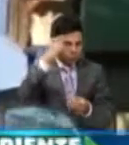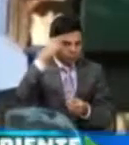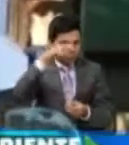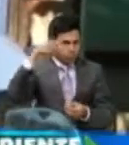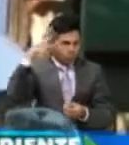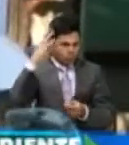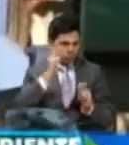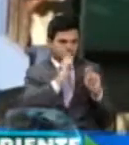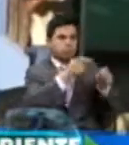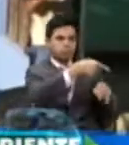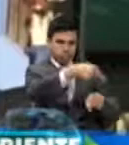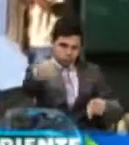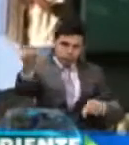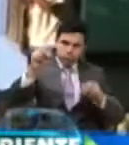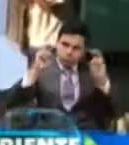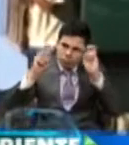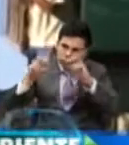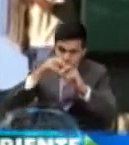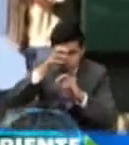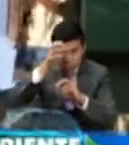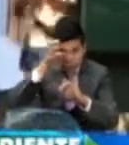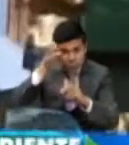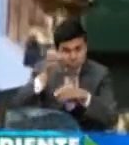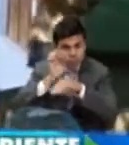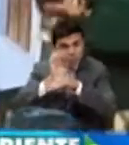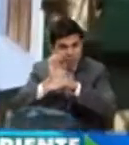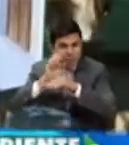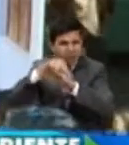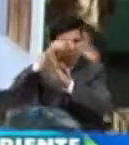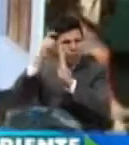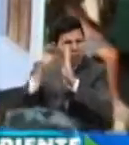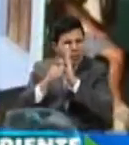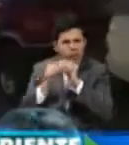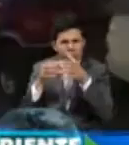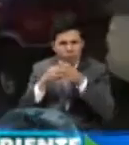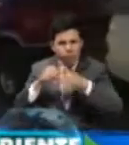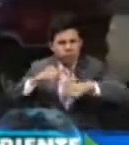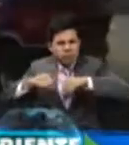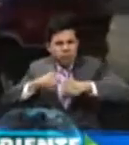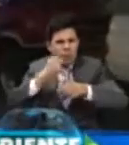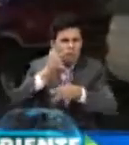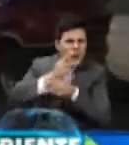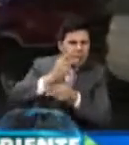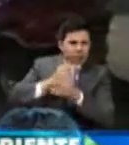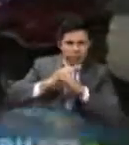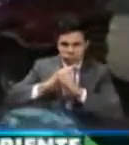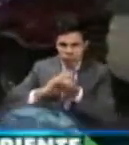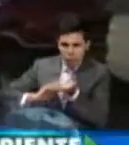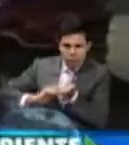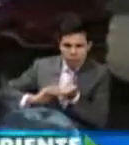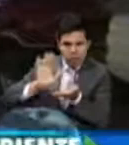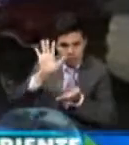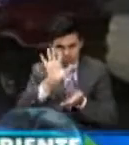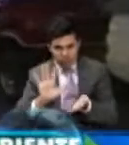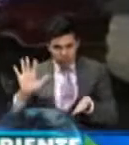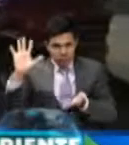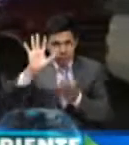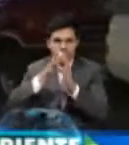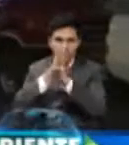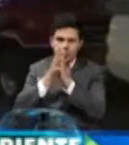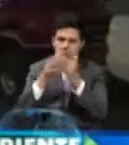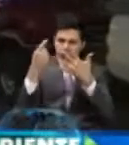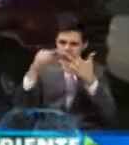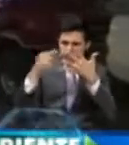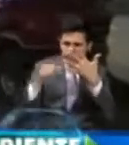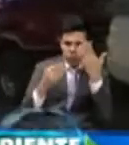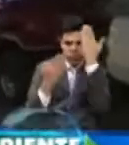Norte de Santander y también de las entidades que conforman la Oficina de Gestión del Riesgo de nuestro departamento, haciendo la evaluación